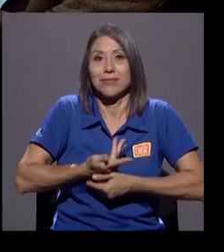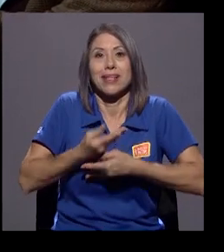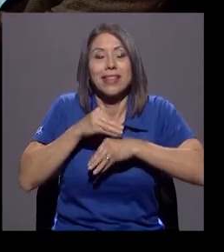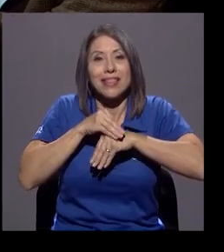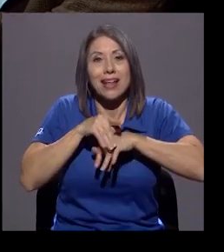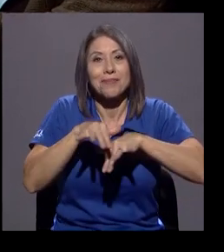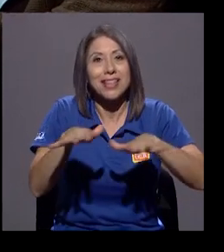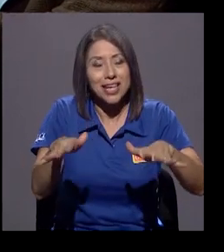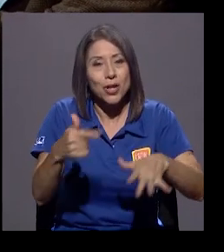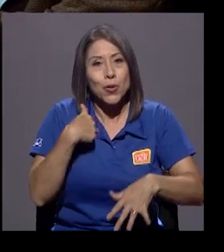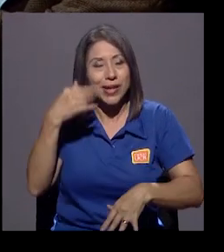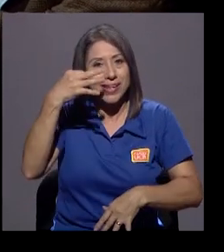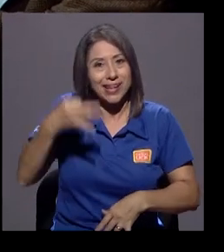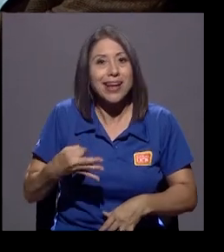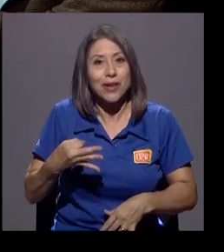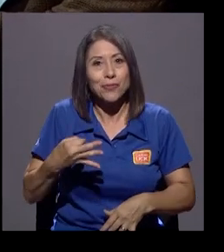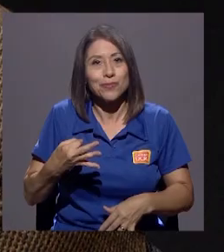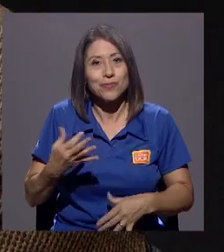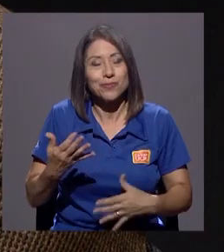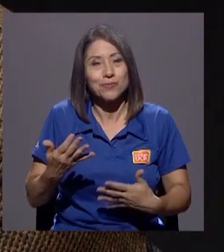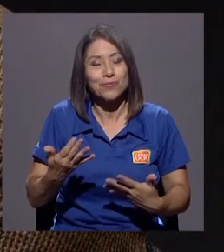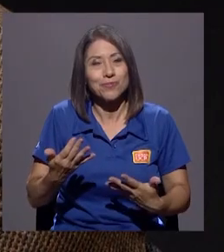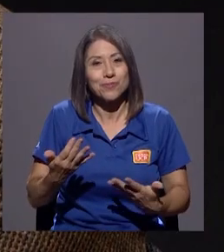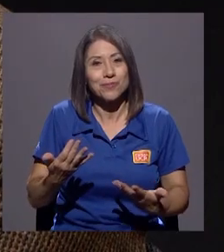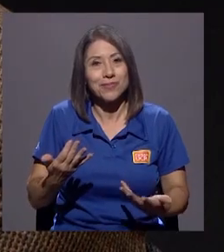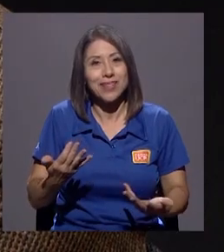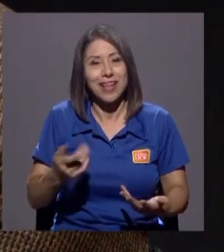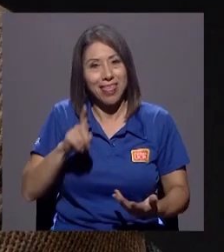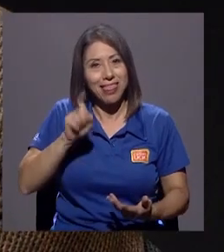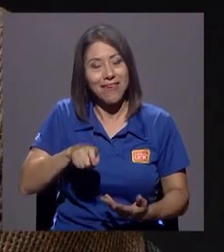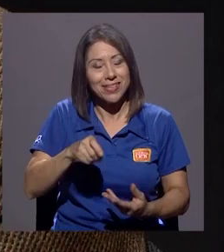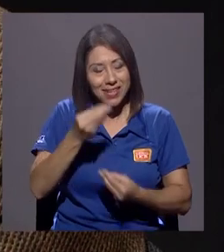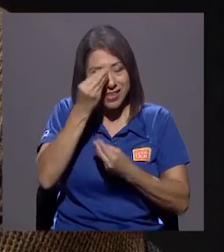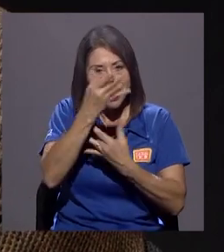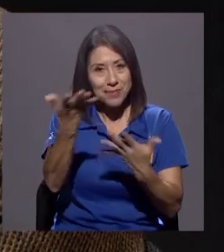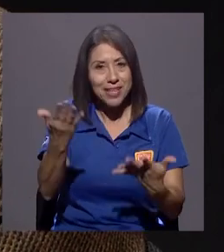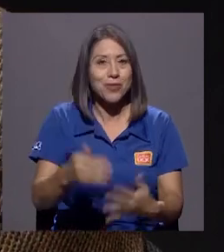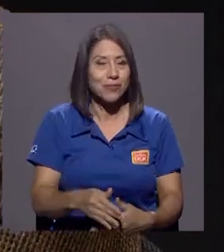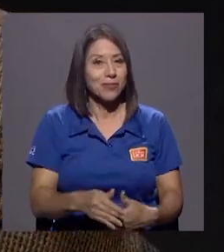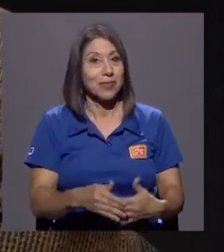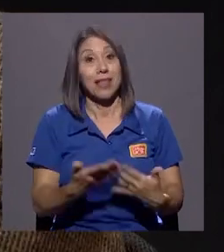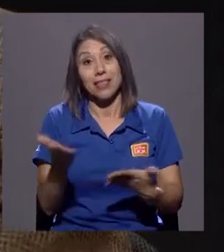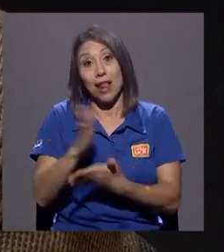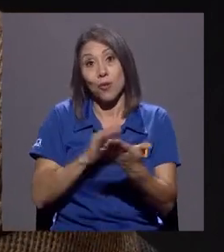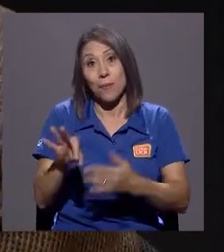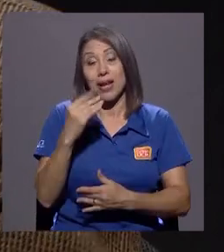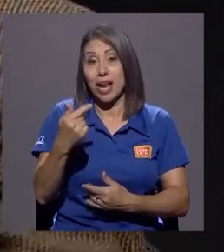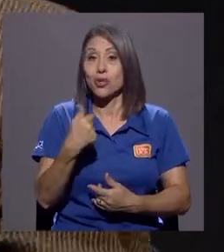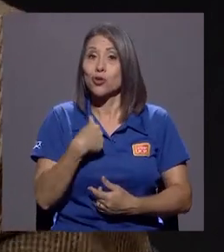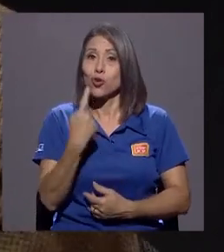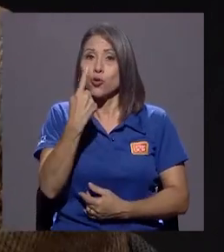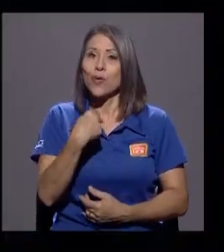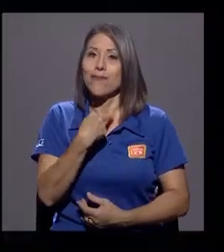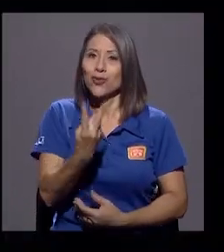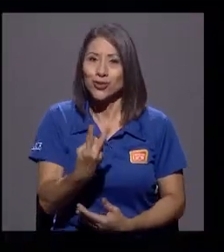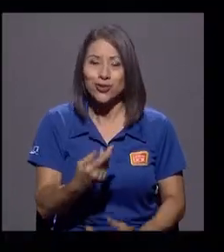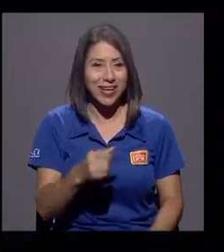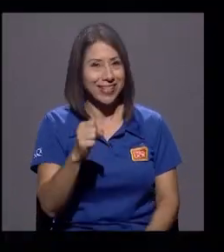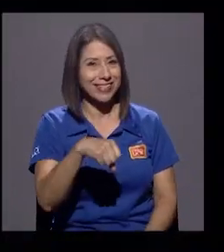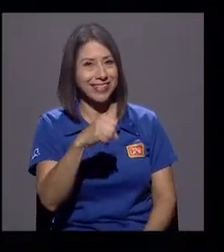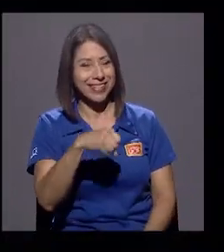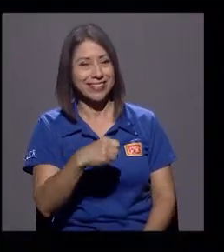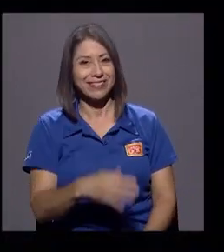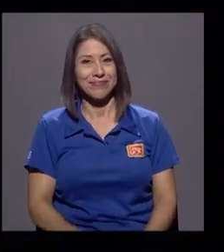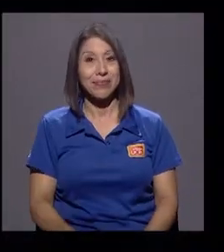que lo que lo que creo que que debe ser transmitido de alguna manera yo soy una voz así